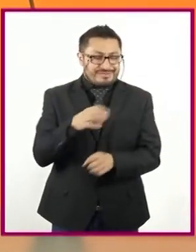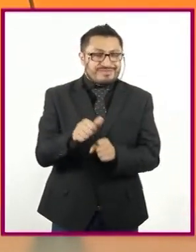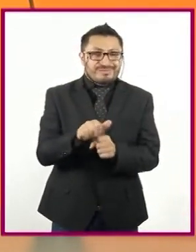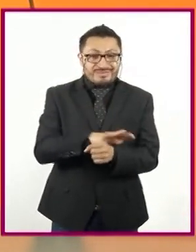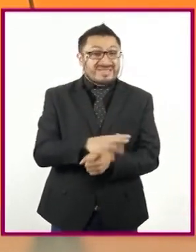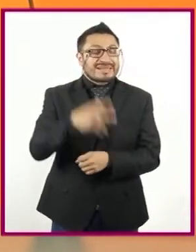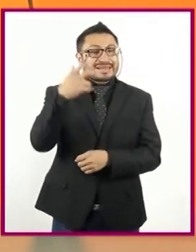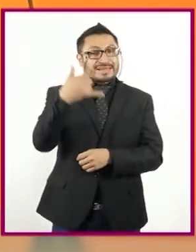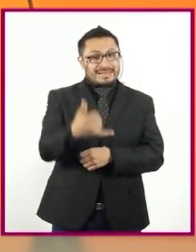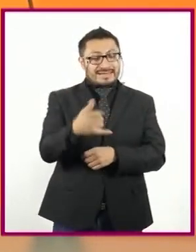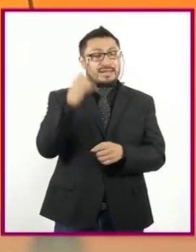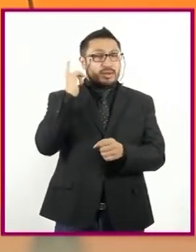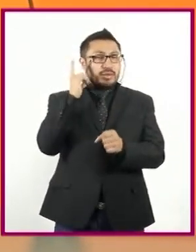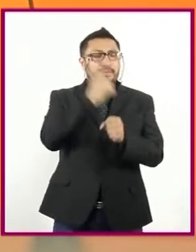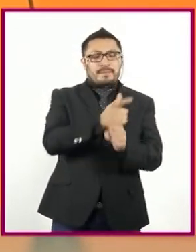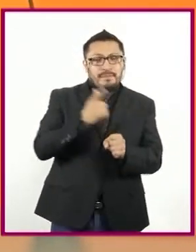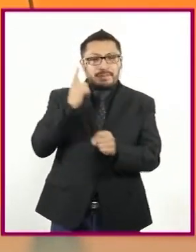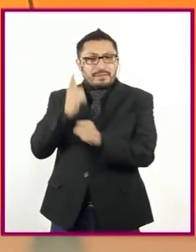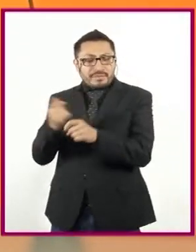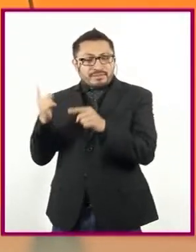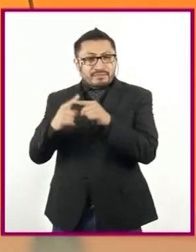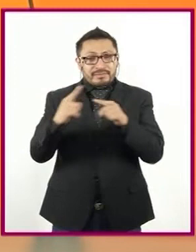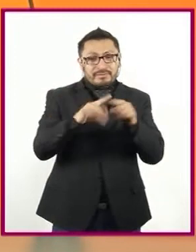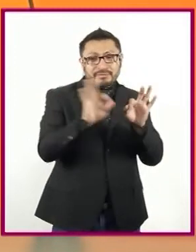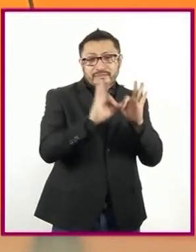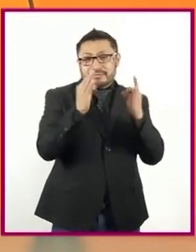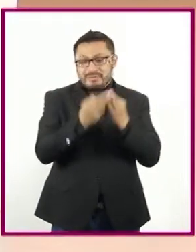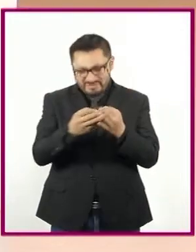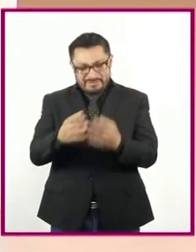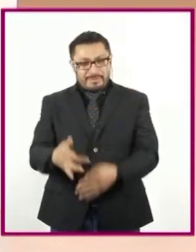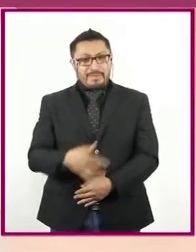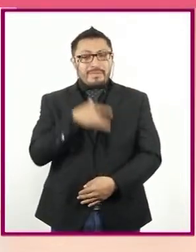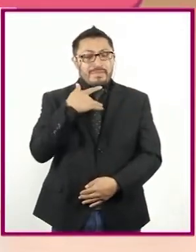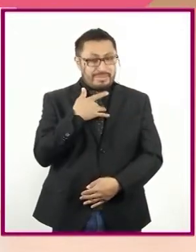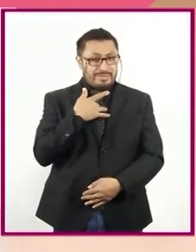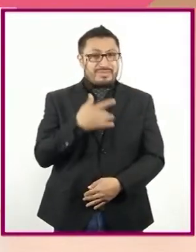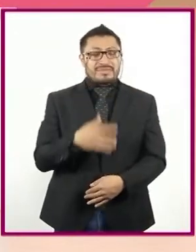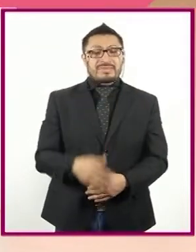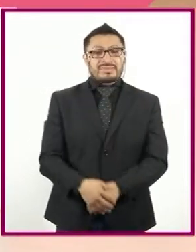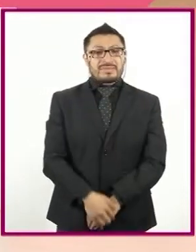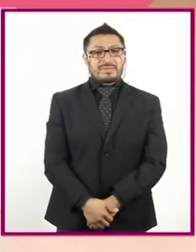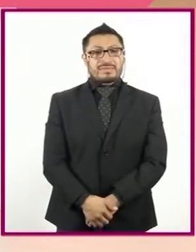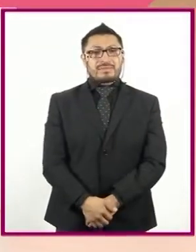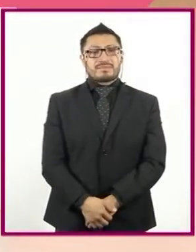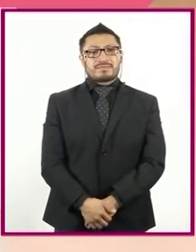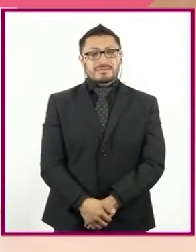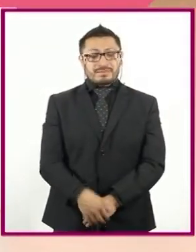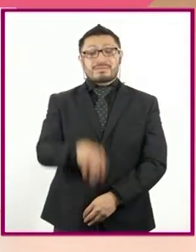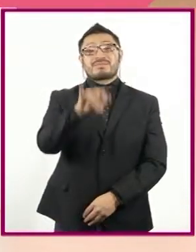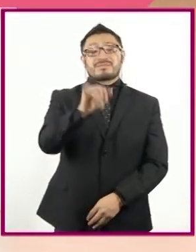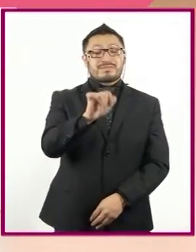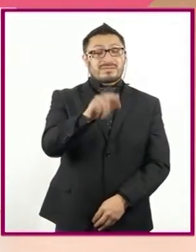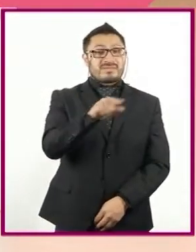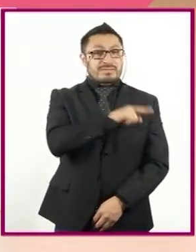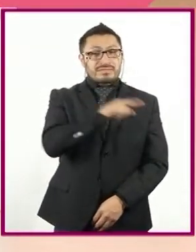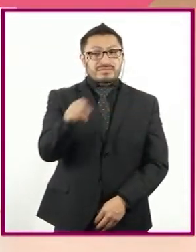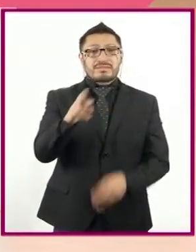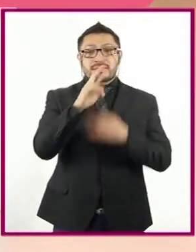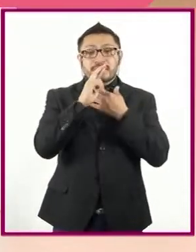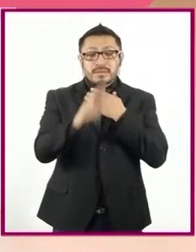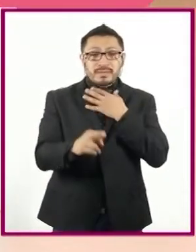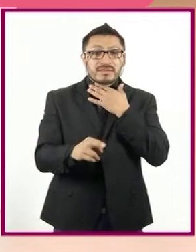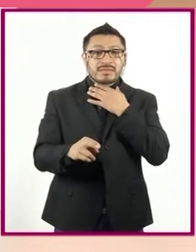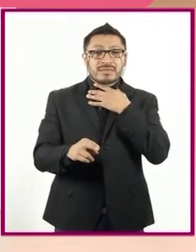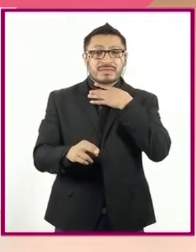han encontrado diversas maneras de poder sobrellevarlo. Así es. Por cierto, ¿sus respuestas